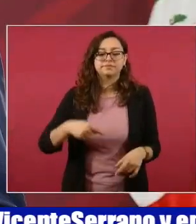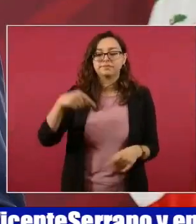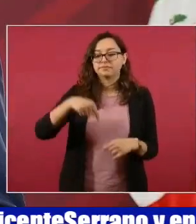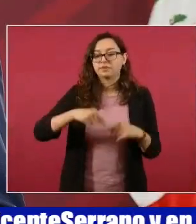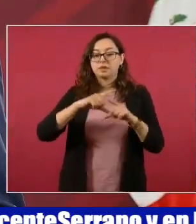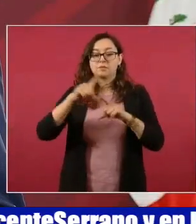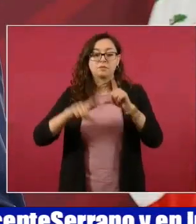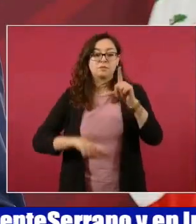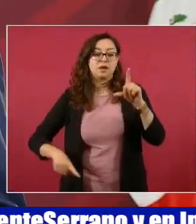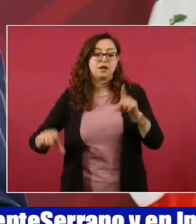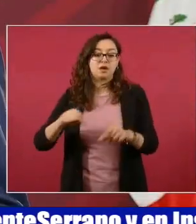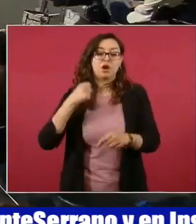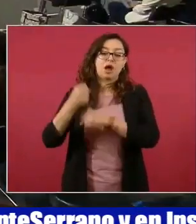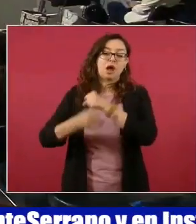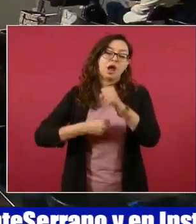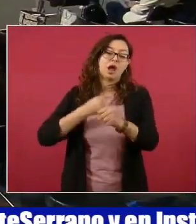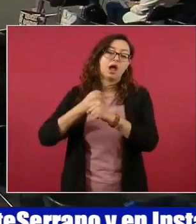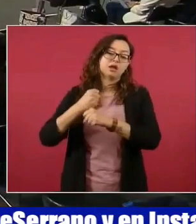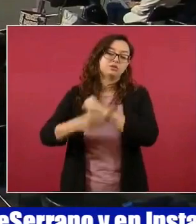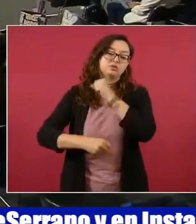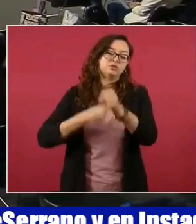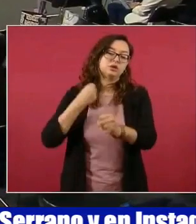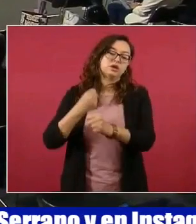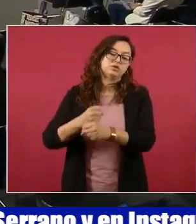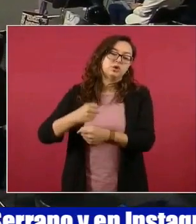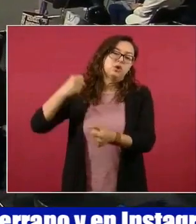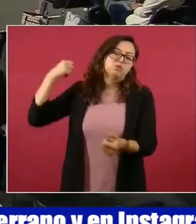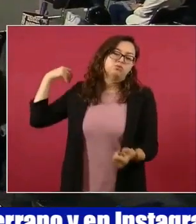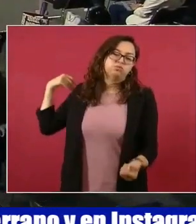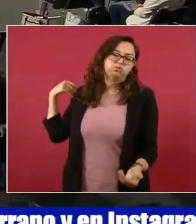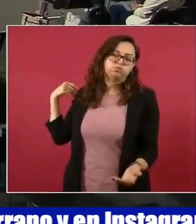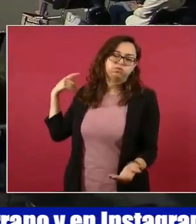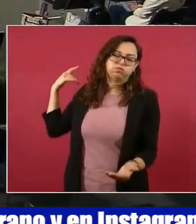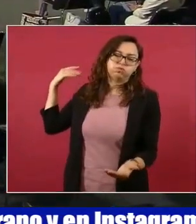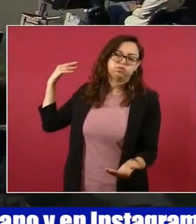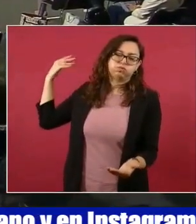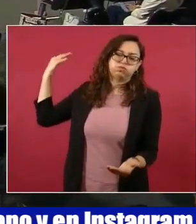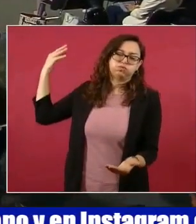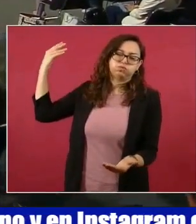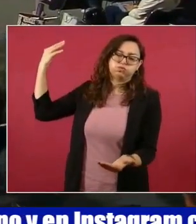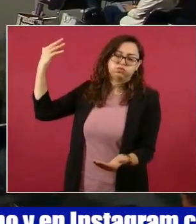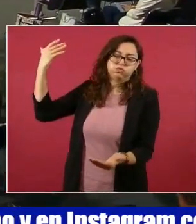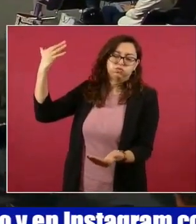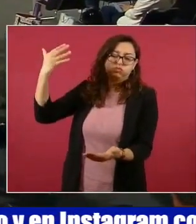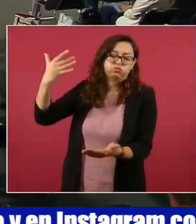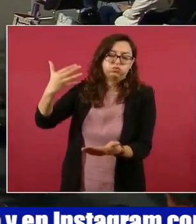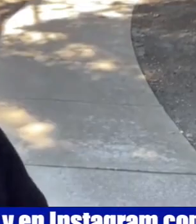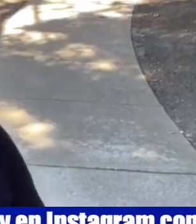que lo ha apoyado y lo sigue apoyando, pues no esperemos